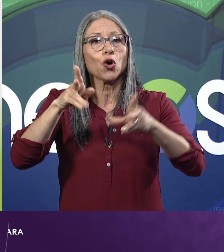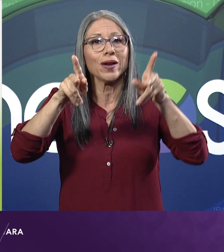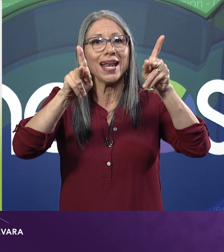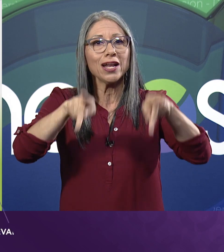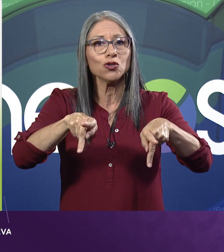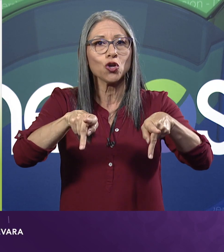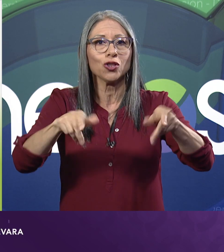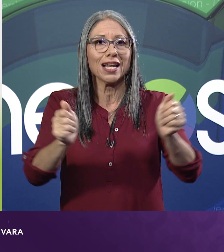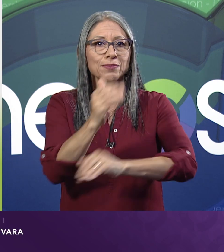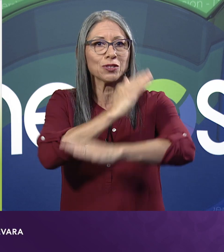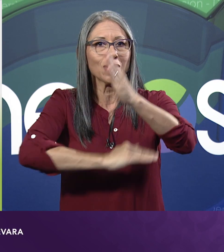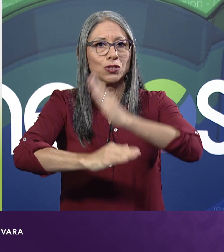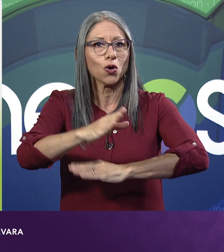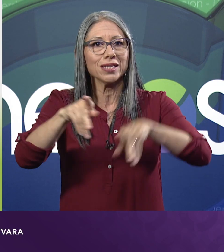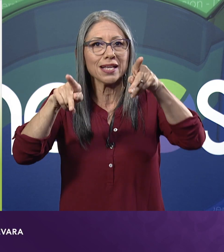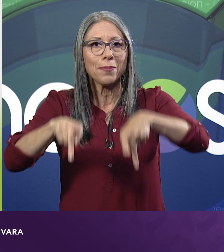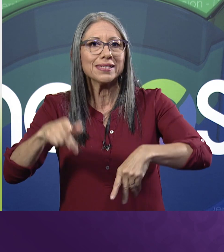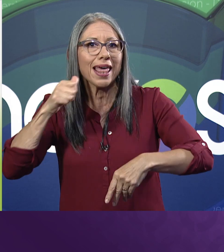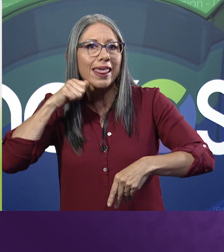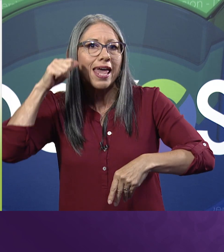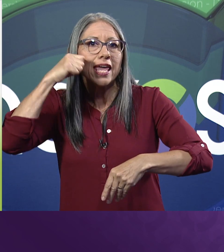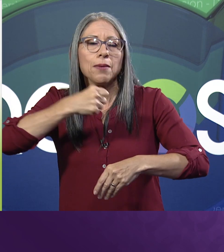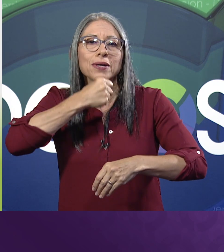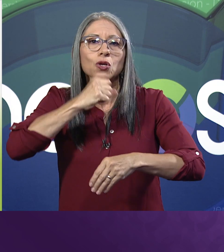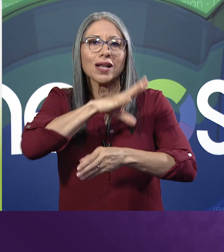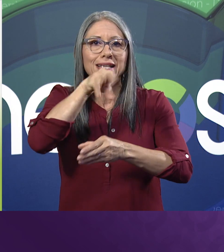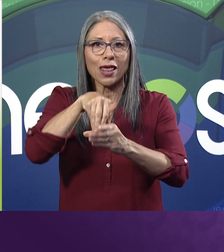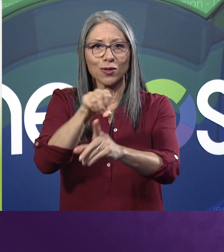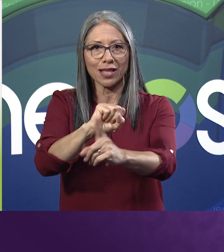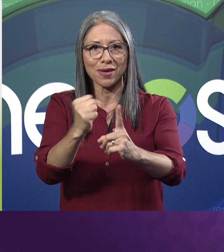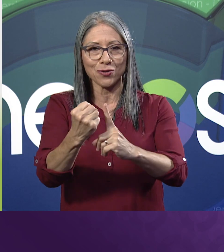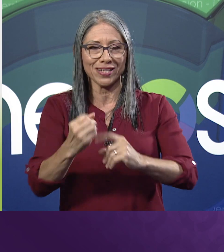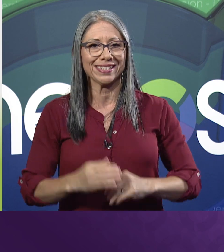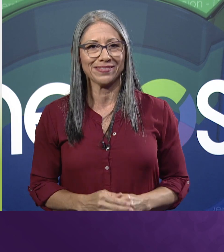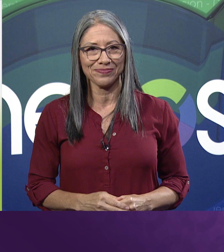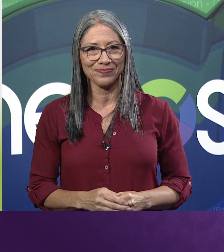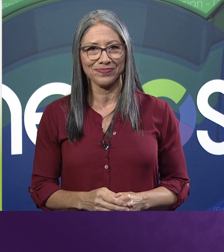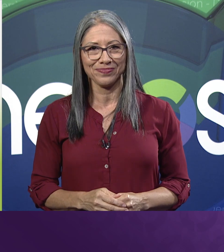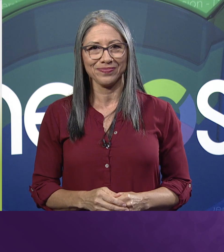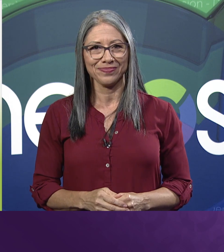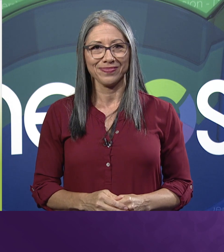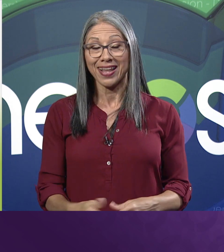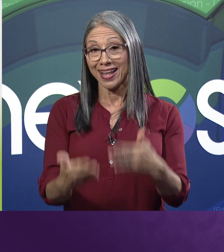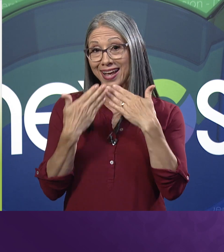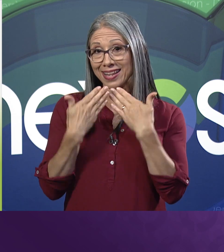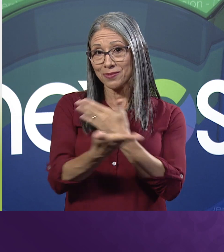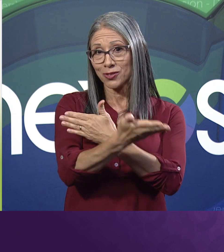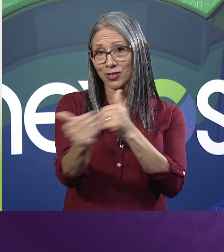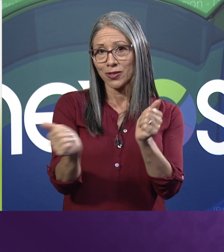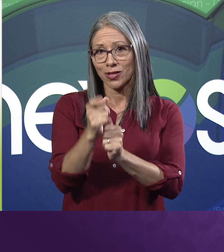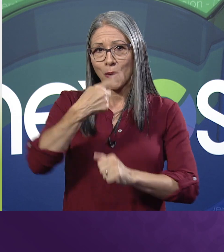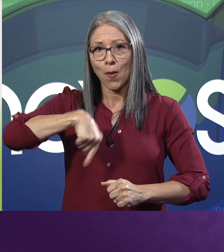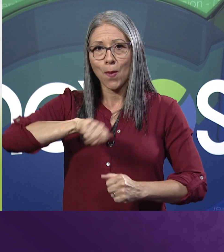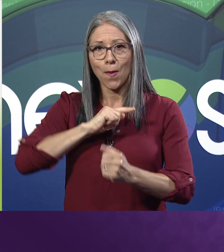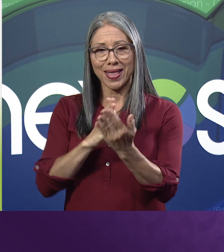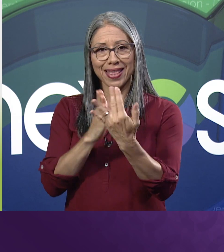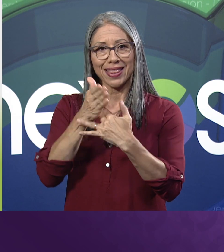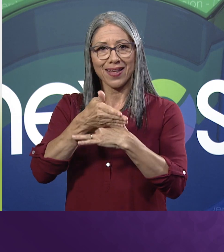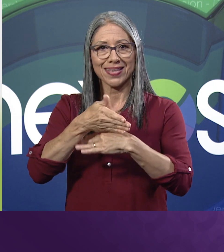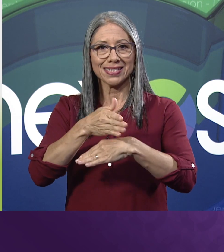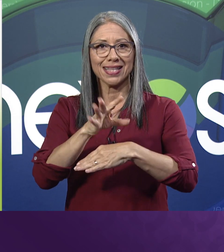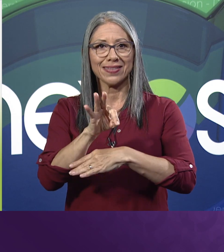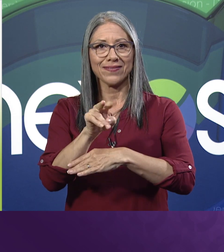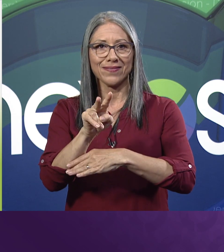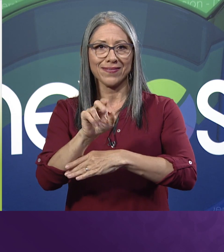contenidos sobre la inclusión de las personas con discapacidad y personas adultas mayores. Le agradecemos que nos acompañe a través de